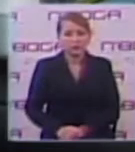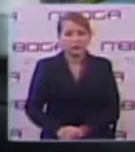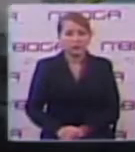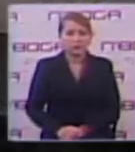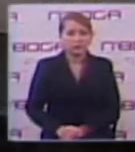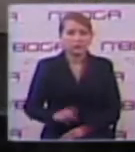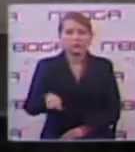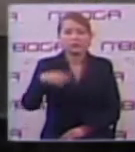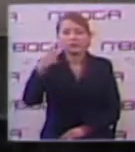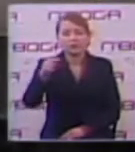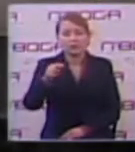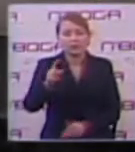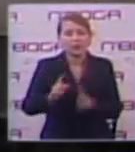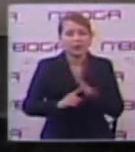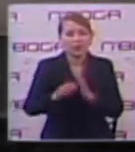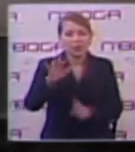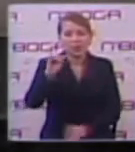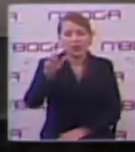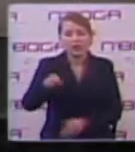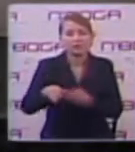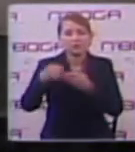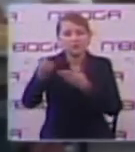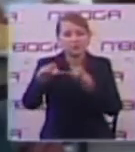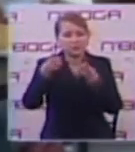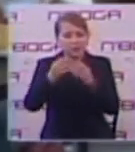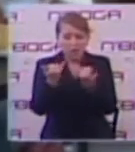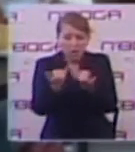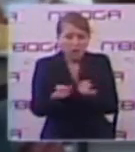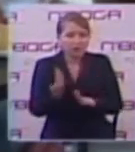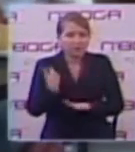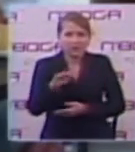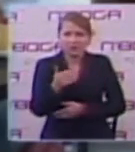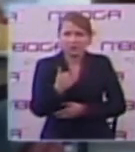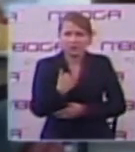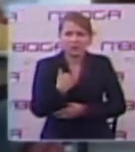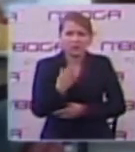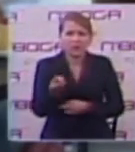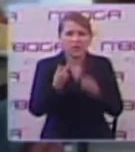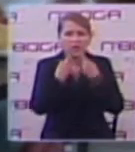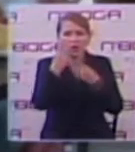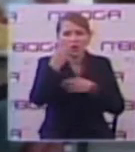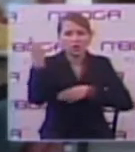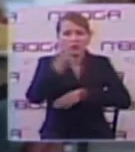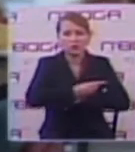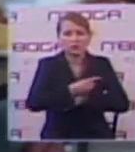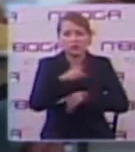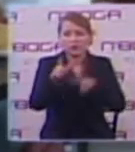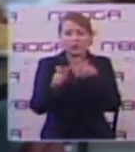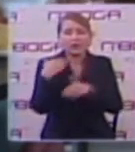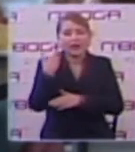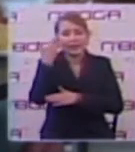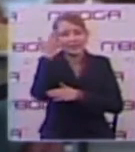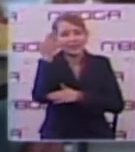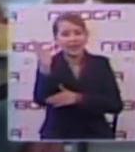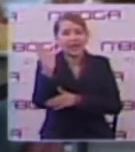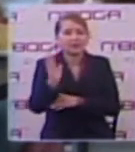en Plaza Tía de la Joya. Ya hoy por hoy tenemos una promoción por día, ya la gente literalmente no